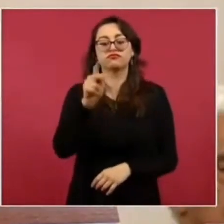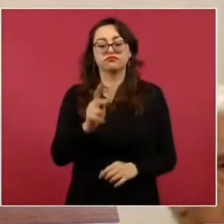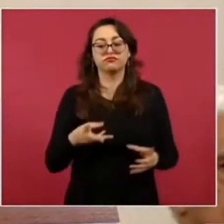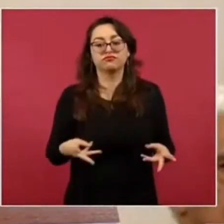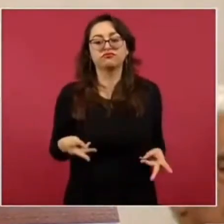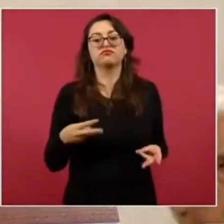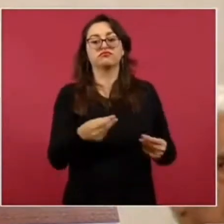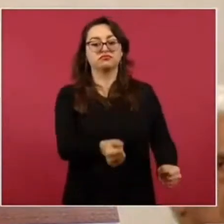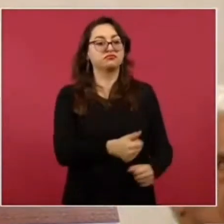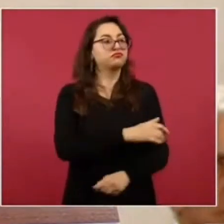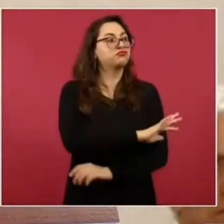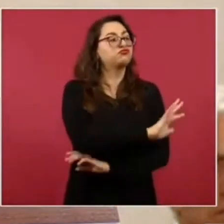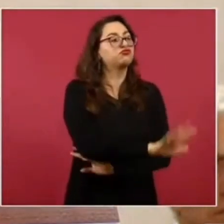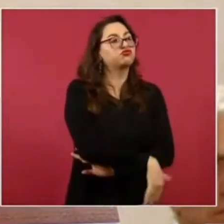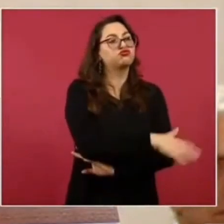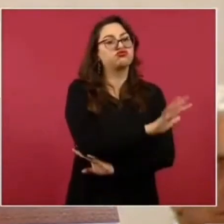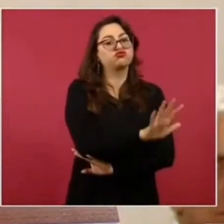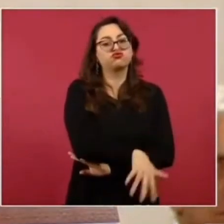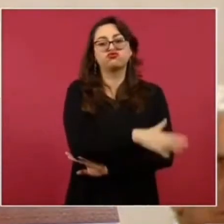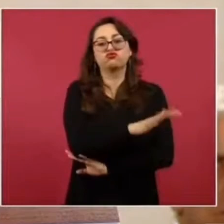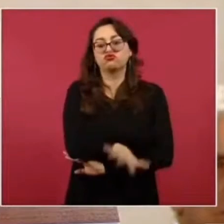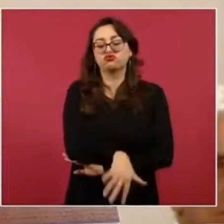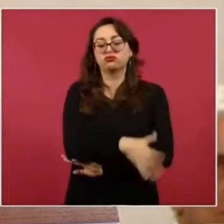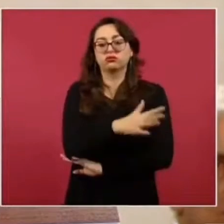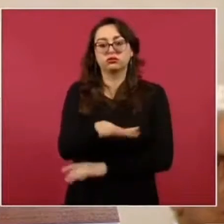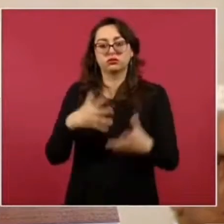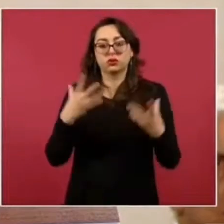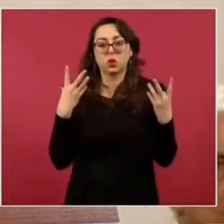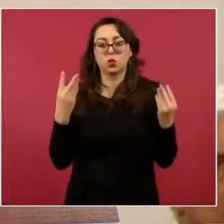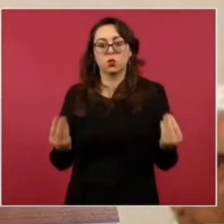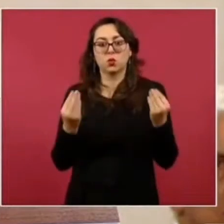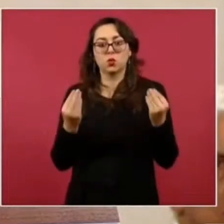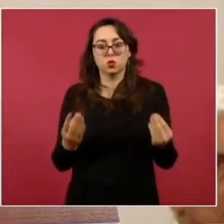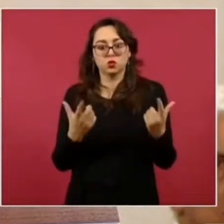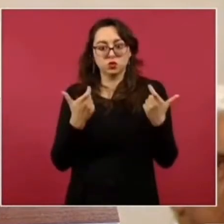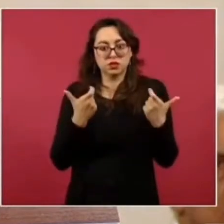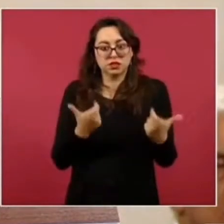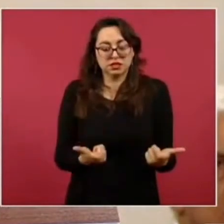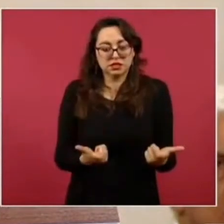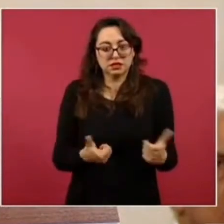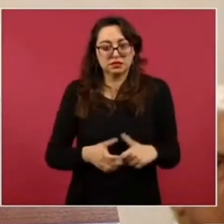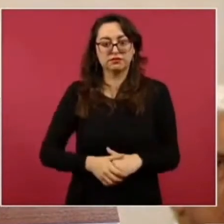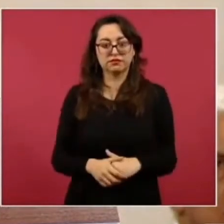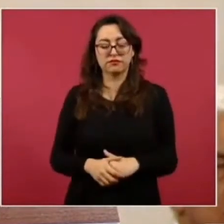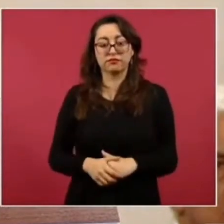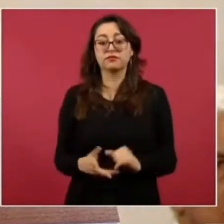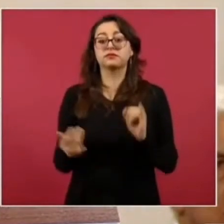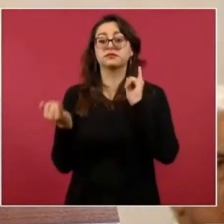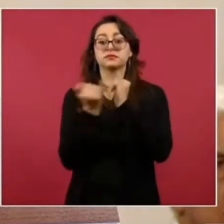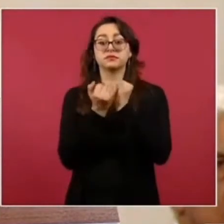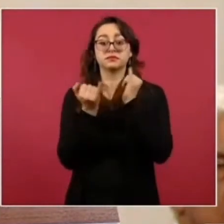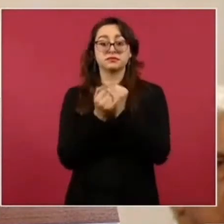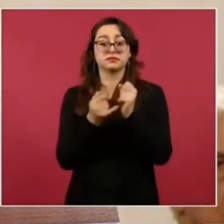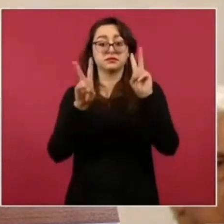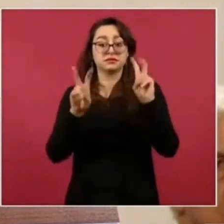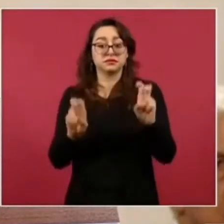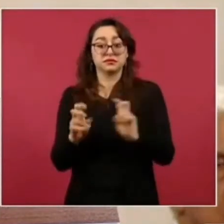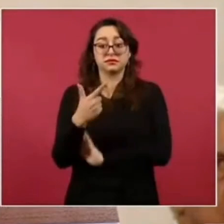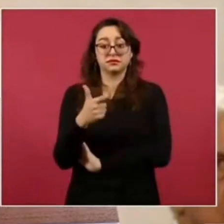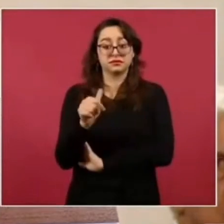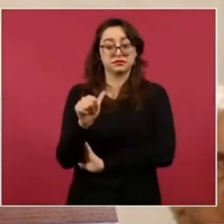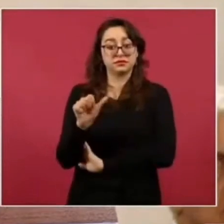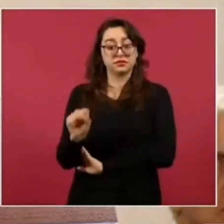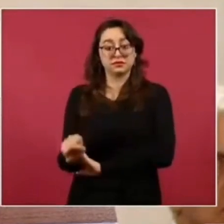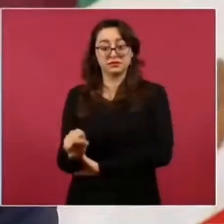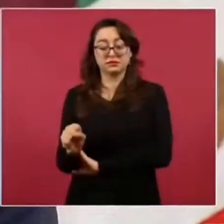esos contratos. Por ejemplo, el gas en la cuenca de Burgos, le entregaron